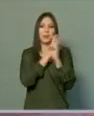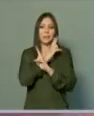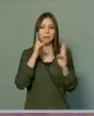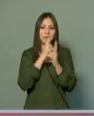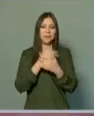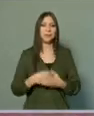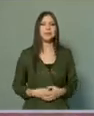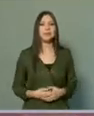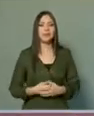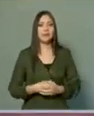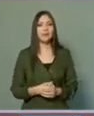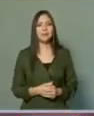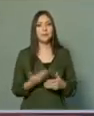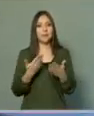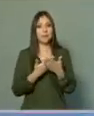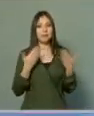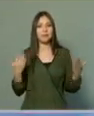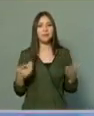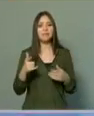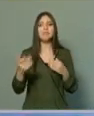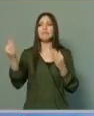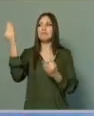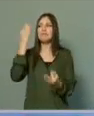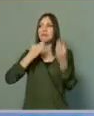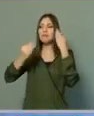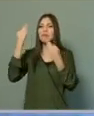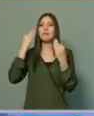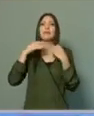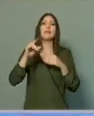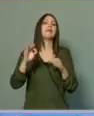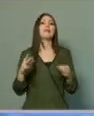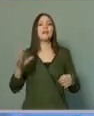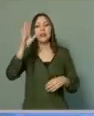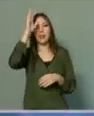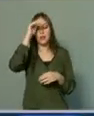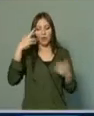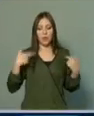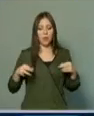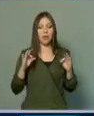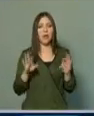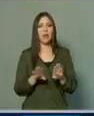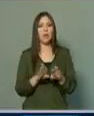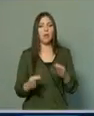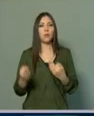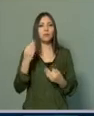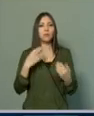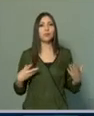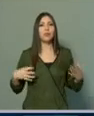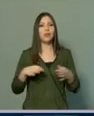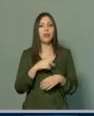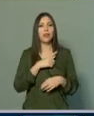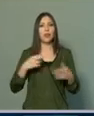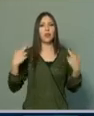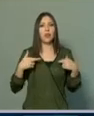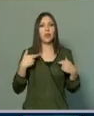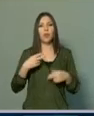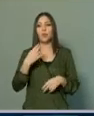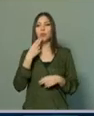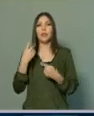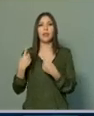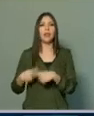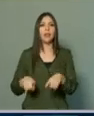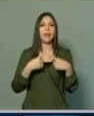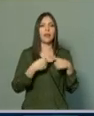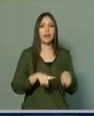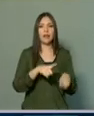vemos ahorita, pero ya hoy en día te vas arreglado, te vas coordinado y tienen que utilizar la gente prendas que sean multifacéticas y que las puedas utilizar para